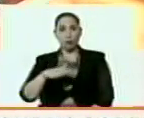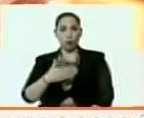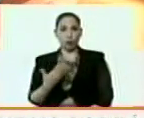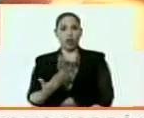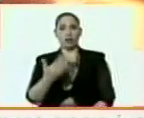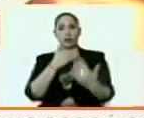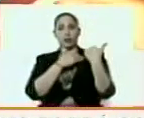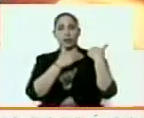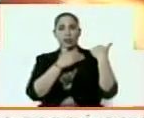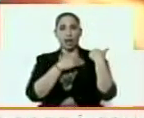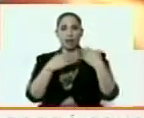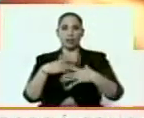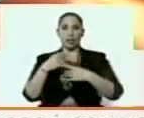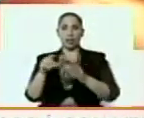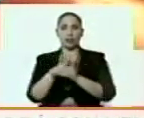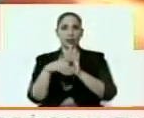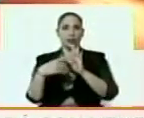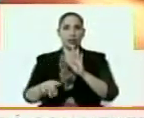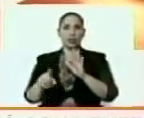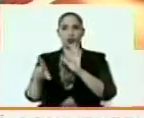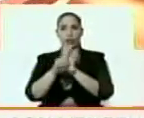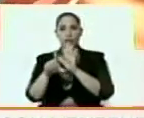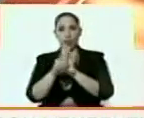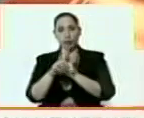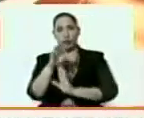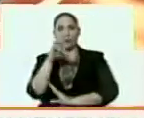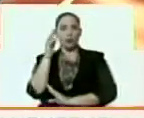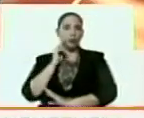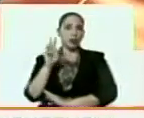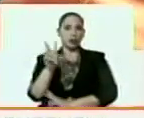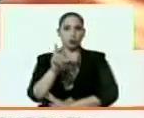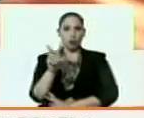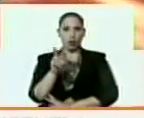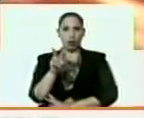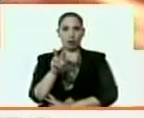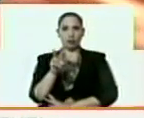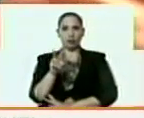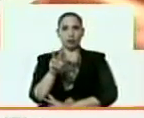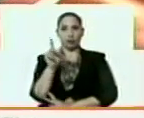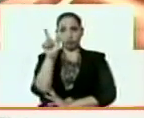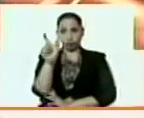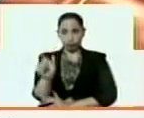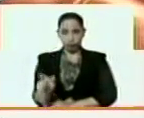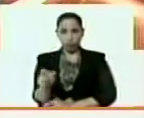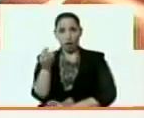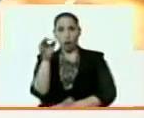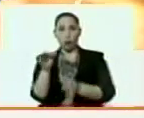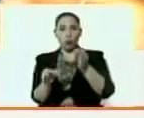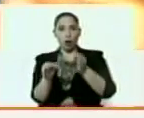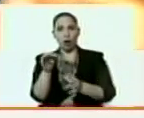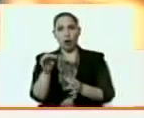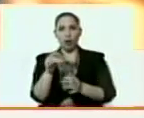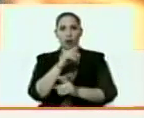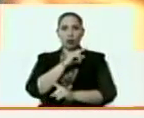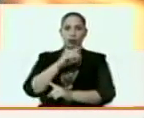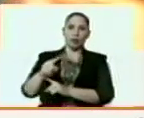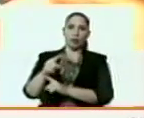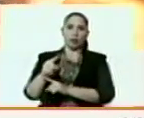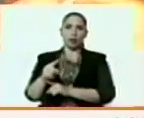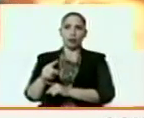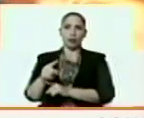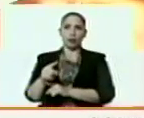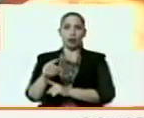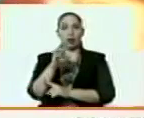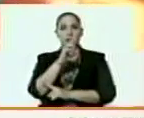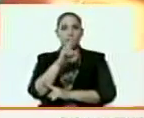los intereses y los derechos legítimos de la República Bolivariana de Venezuela, siendo él uno de los abogados que había demandado a la República.